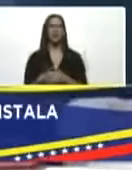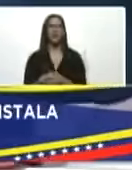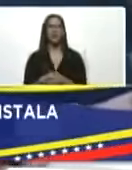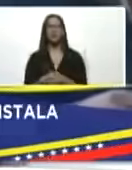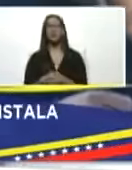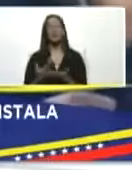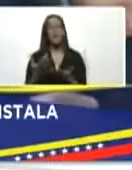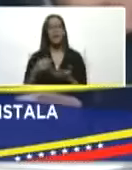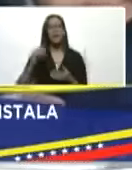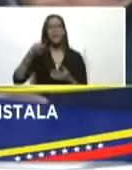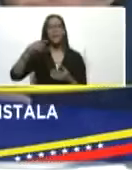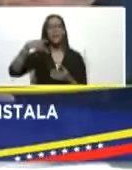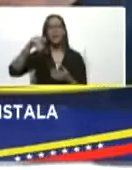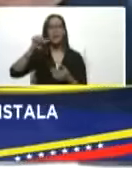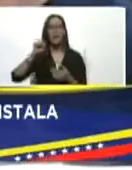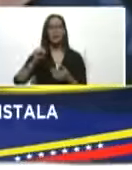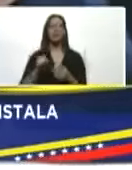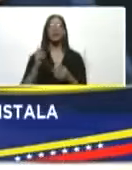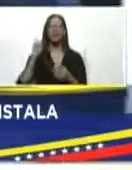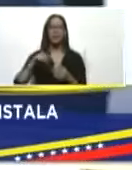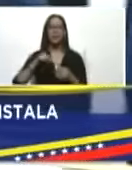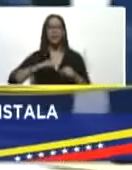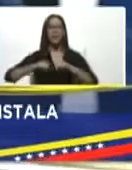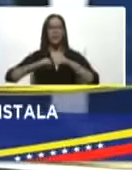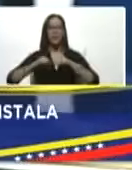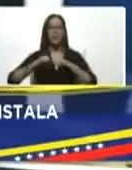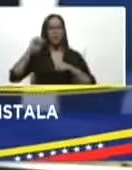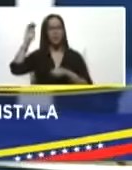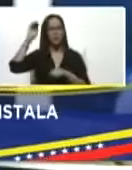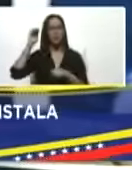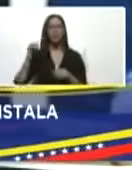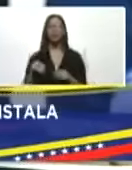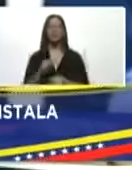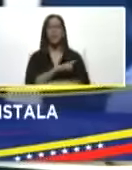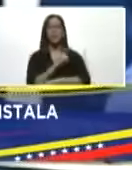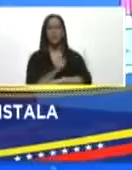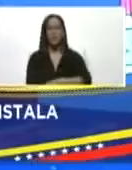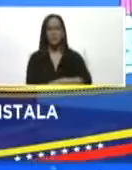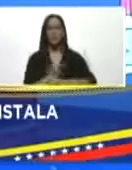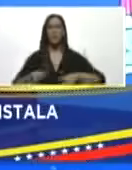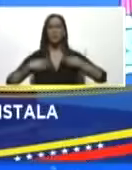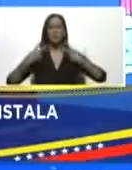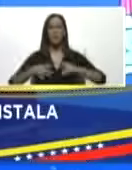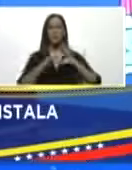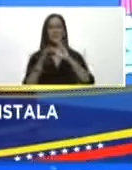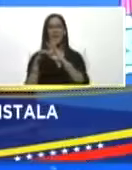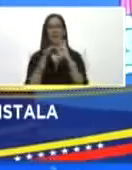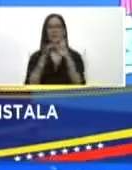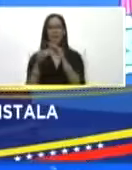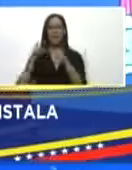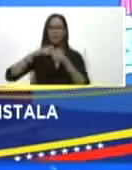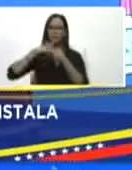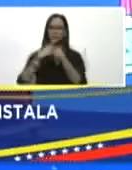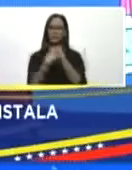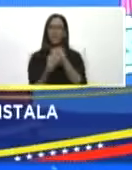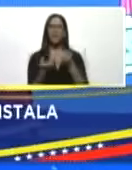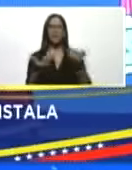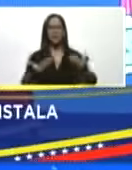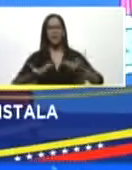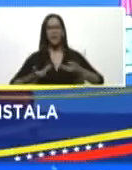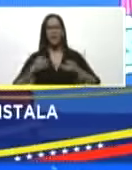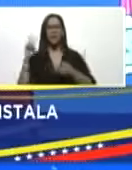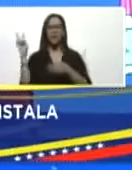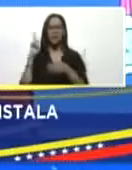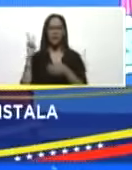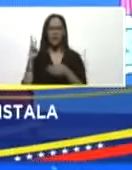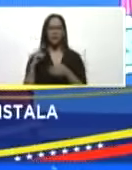que se levanta ahora con el movimiento futuro y el inmenso poder de las nuevas alianzas que van llegando de venezolanos y